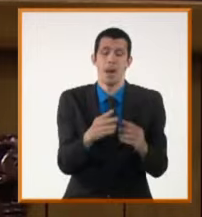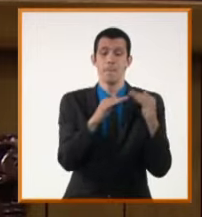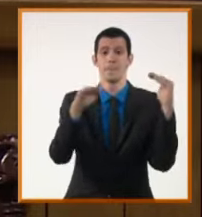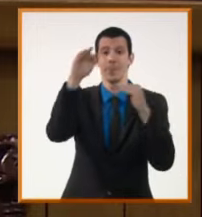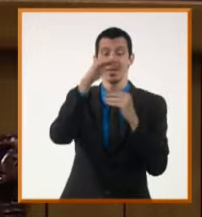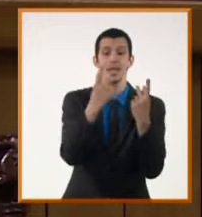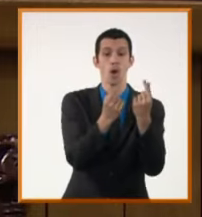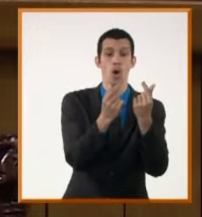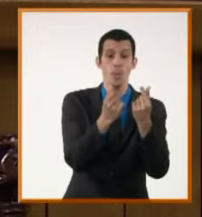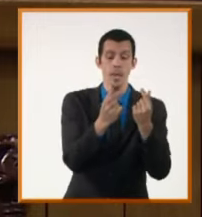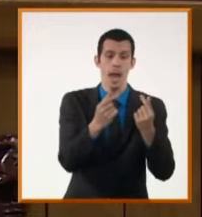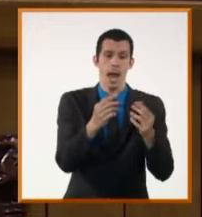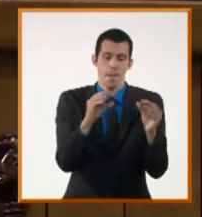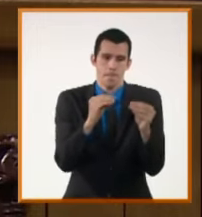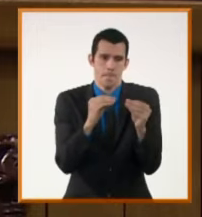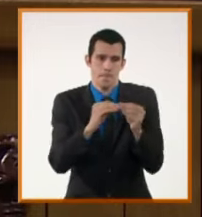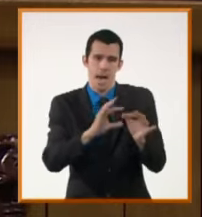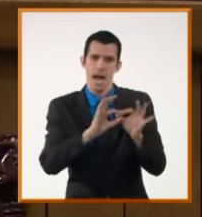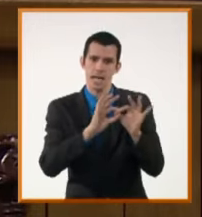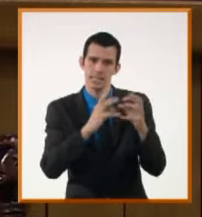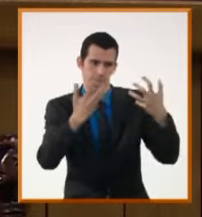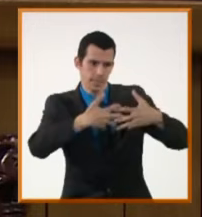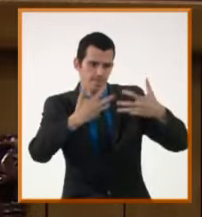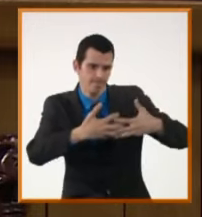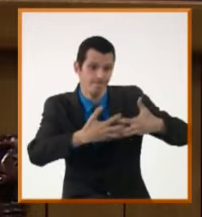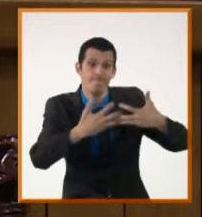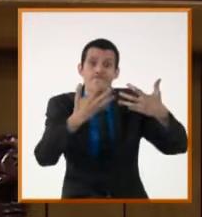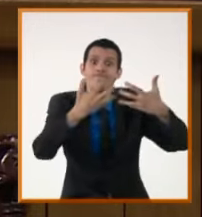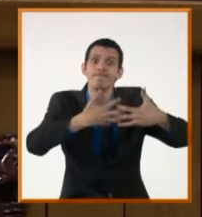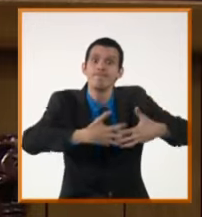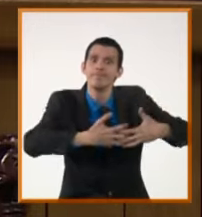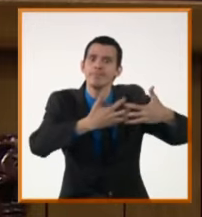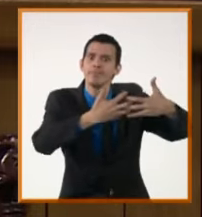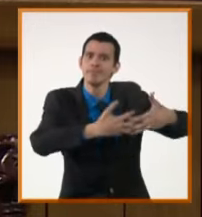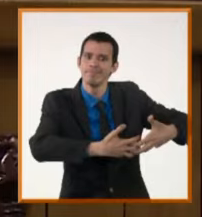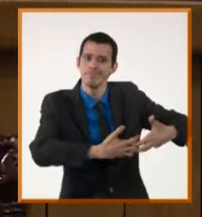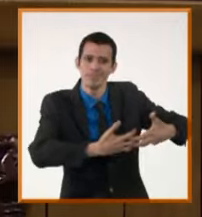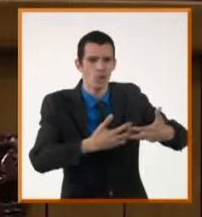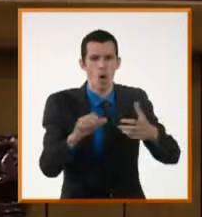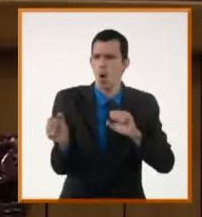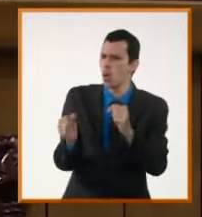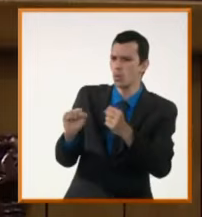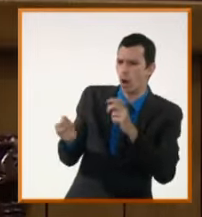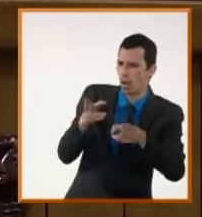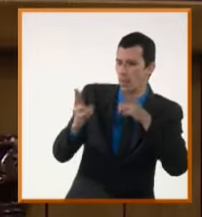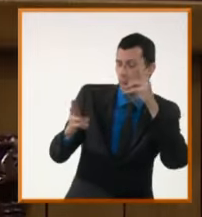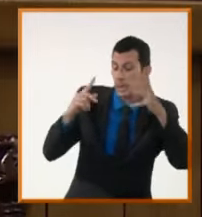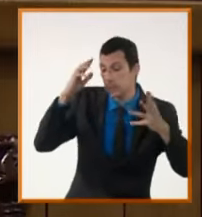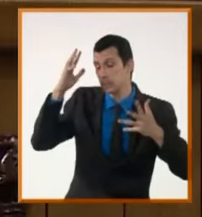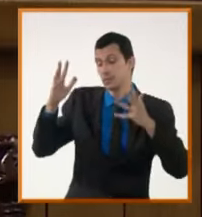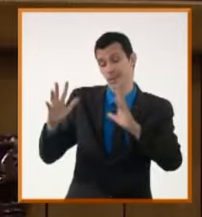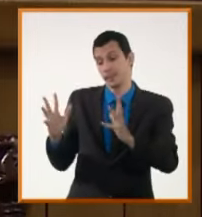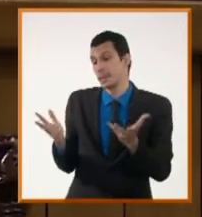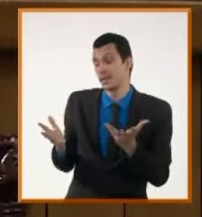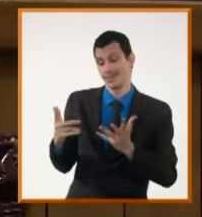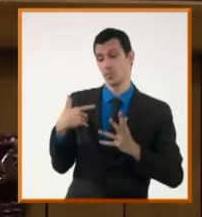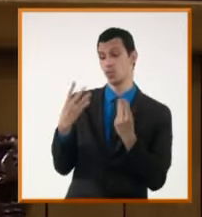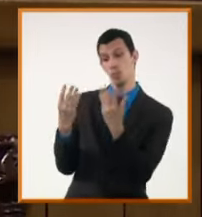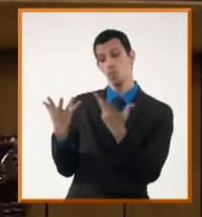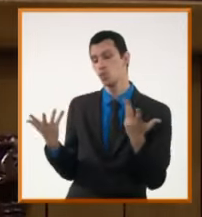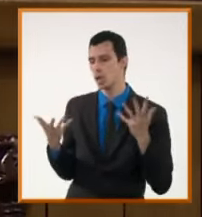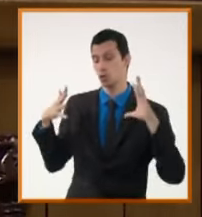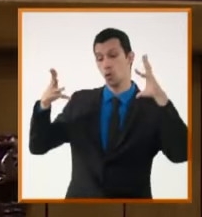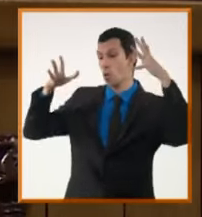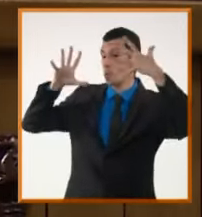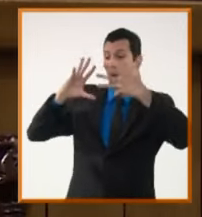diferentes cómo debe ser eso, pero lo que sí, tenemos el convencimiento que hay que definir la institución que va a conducir